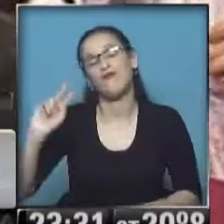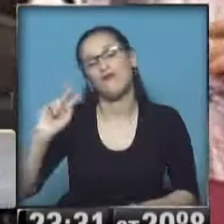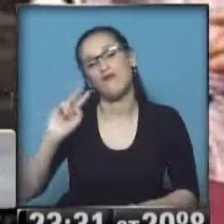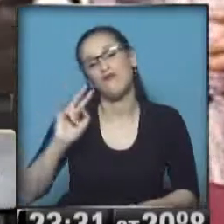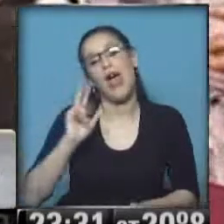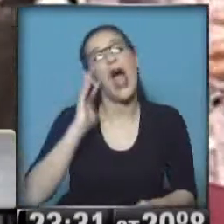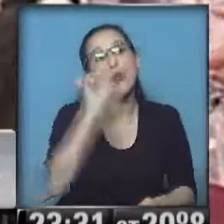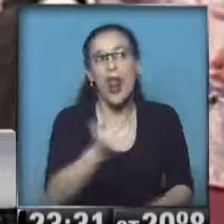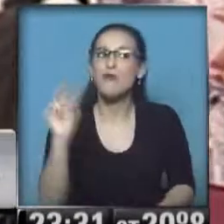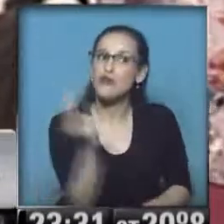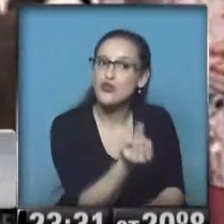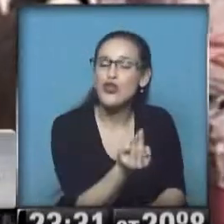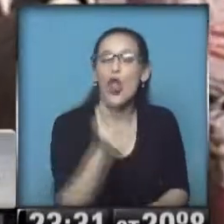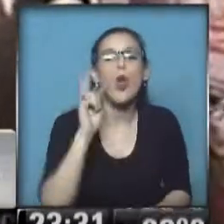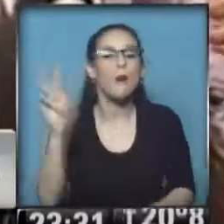sin abrazar a su nieta.